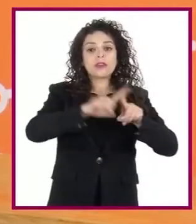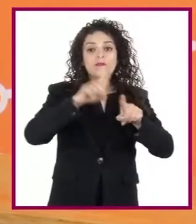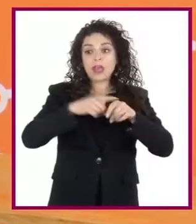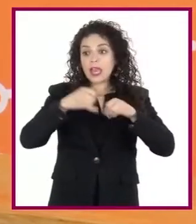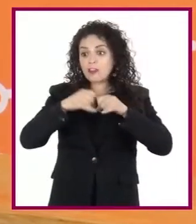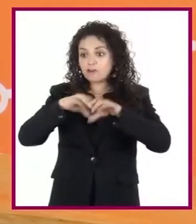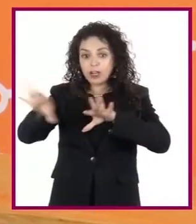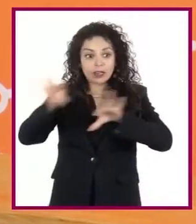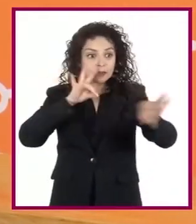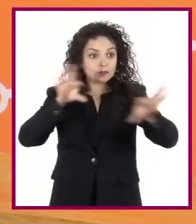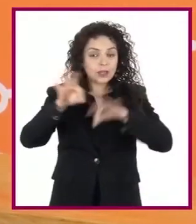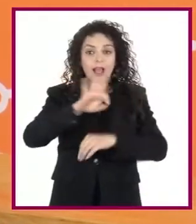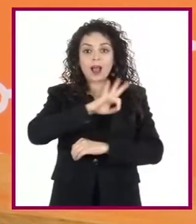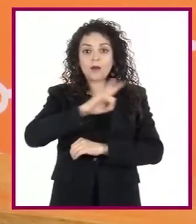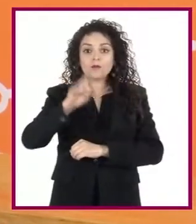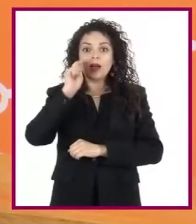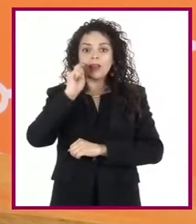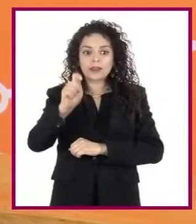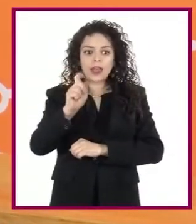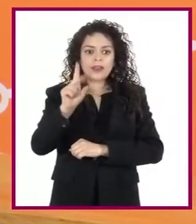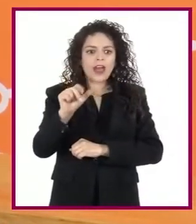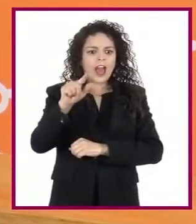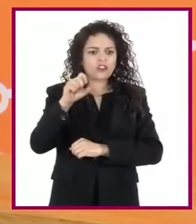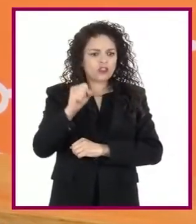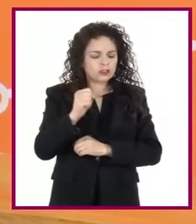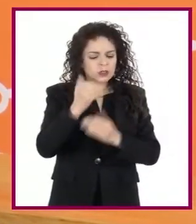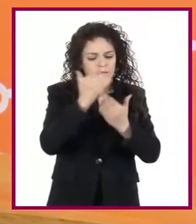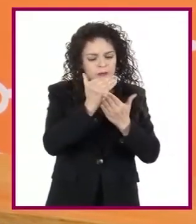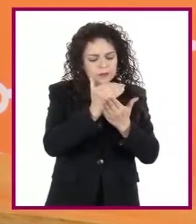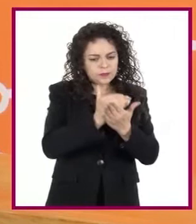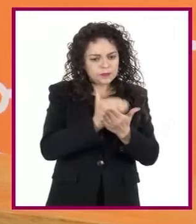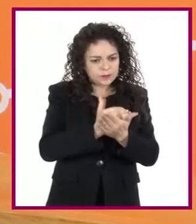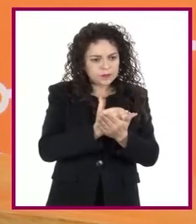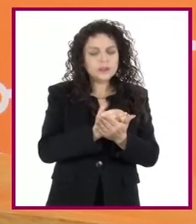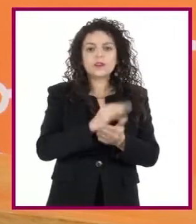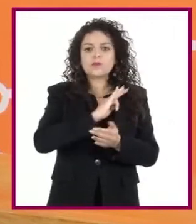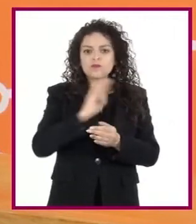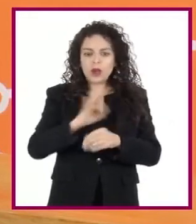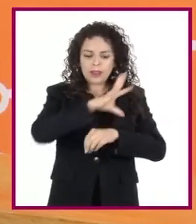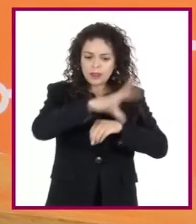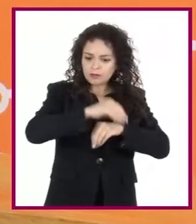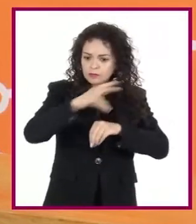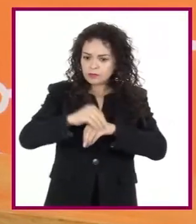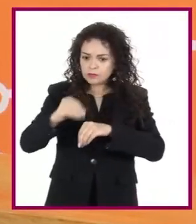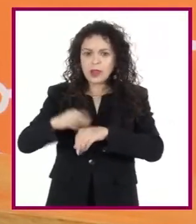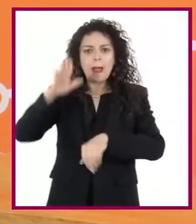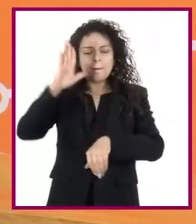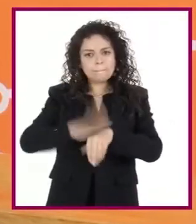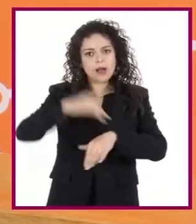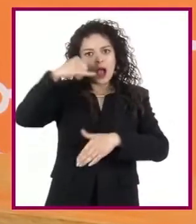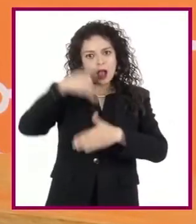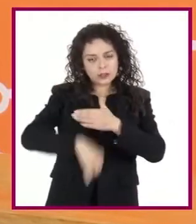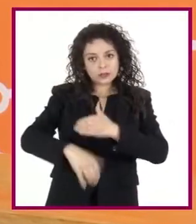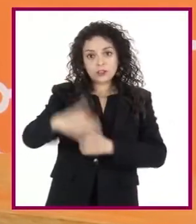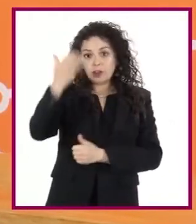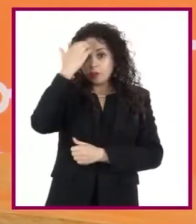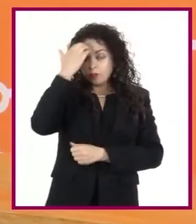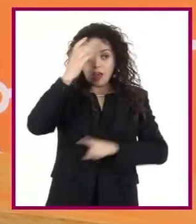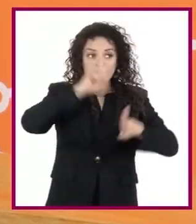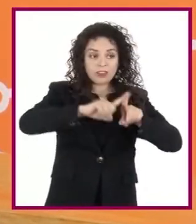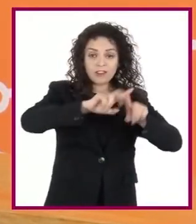podremos contrastar datos, argumentos que nos ayuden a enriquecer el conocimiento e información de diferentes